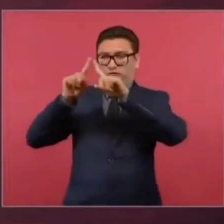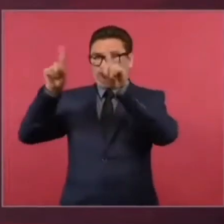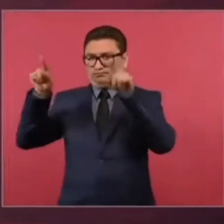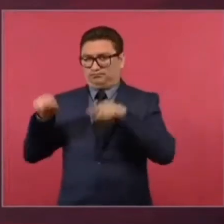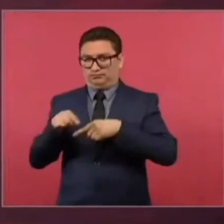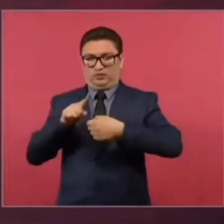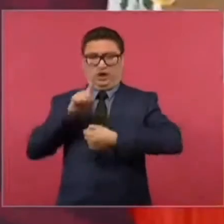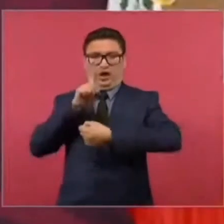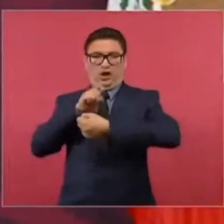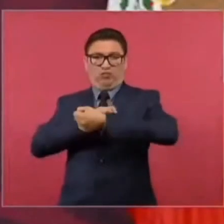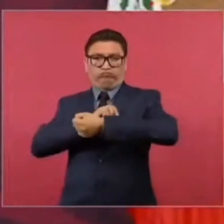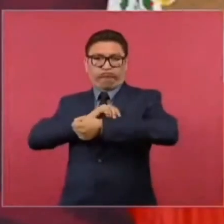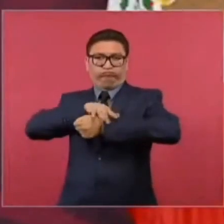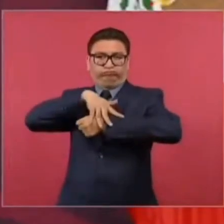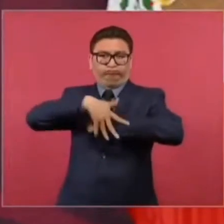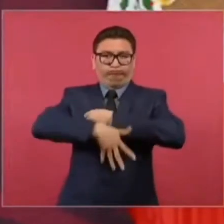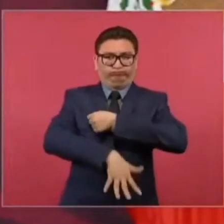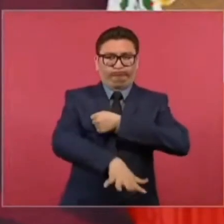va